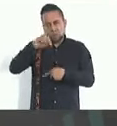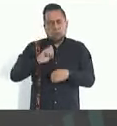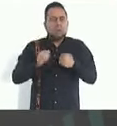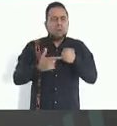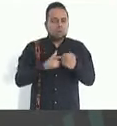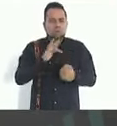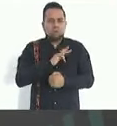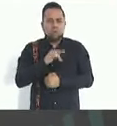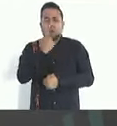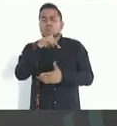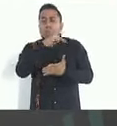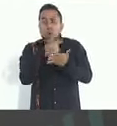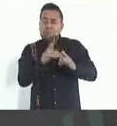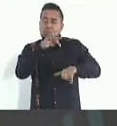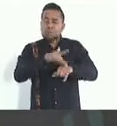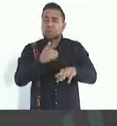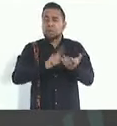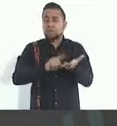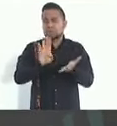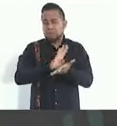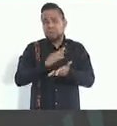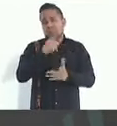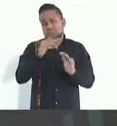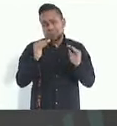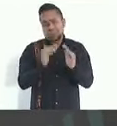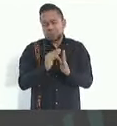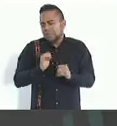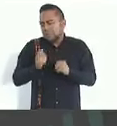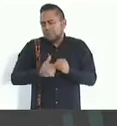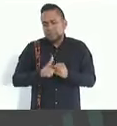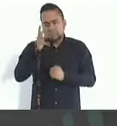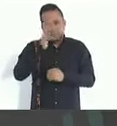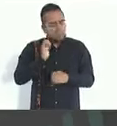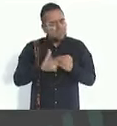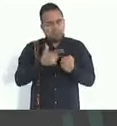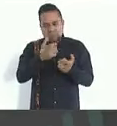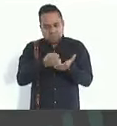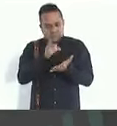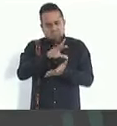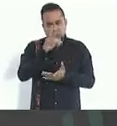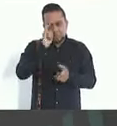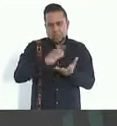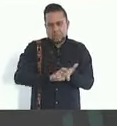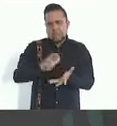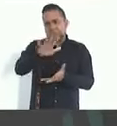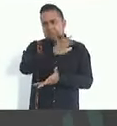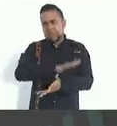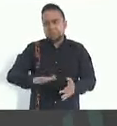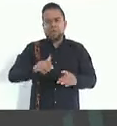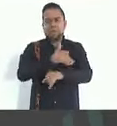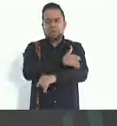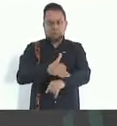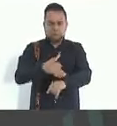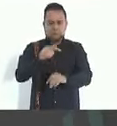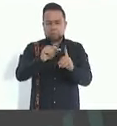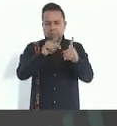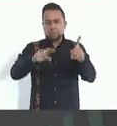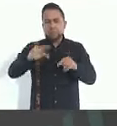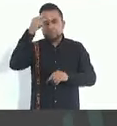menos un programa de bienestar. Algo les llega a la mayoría de las familias de